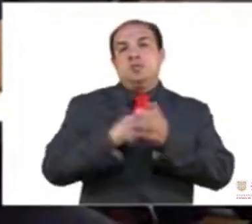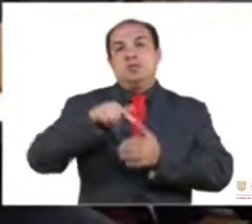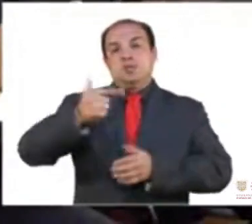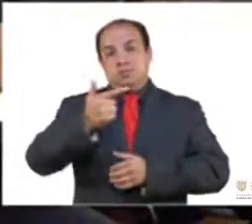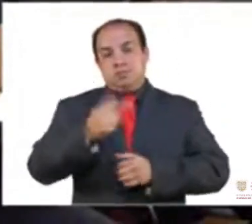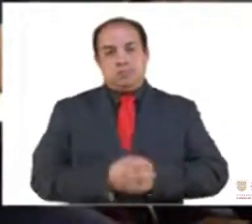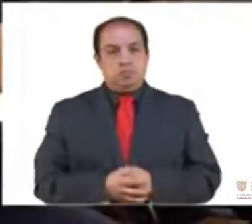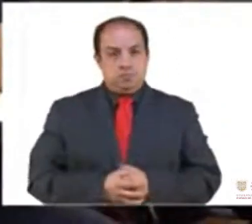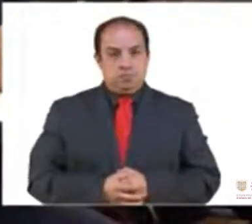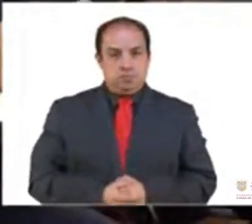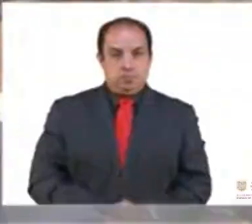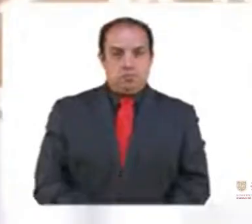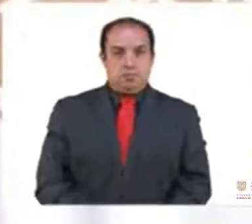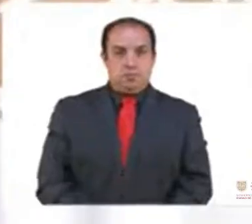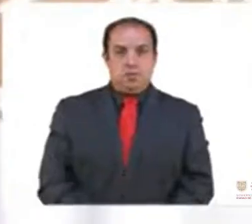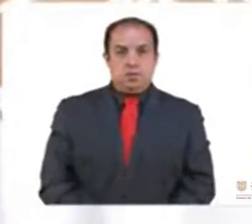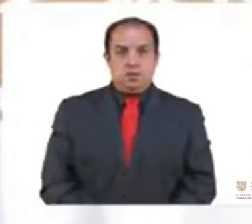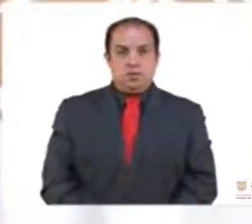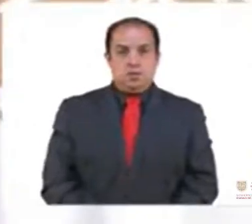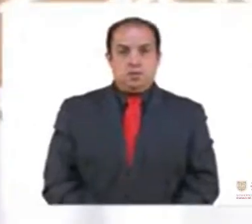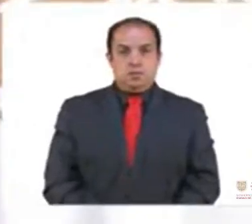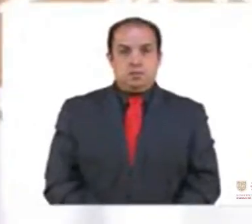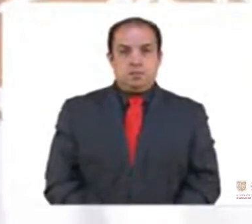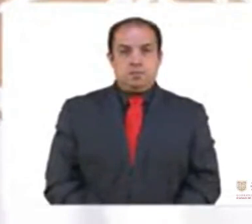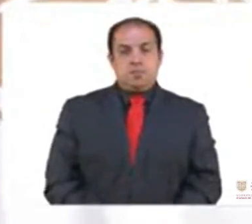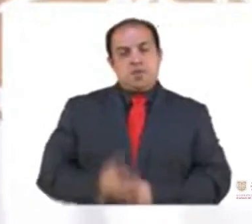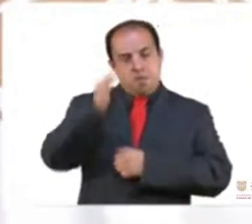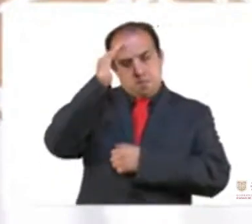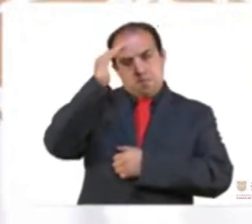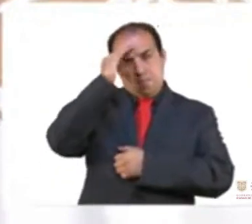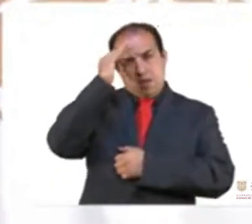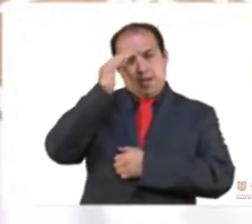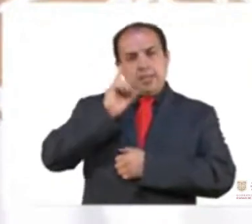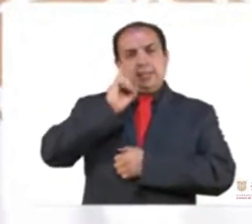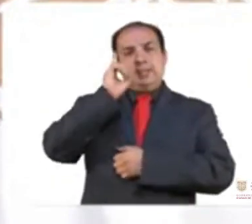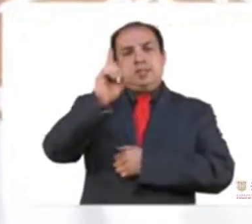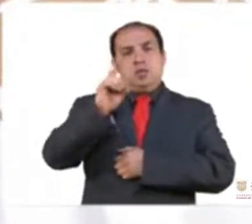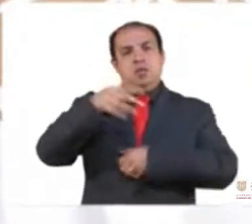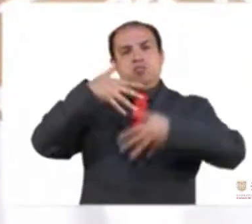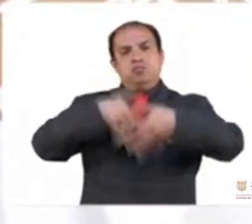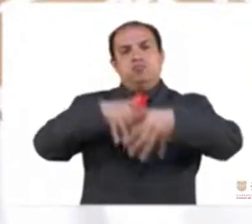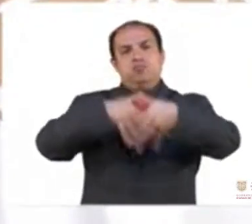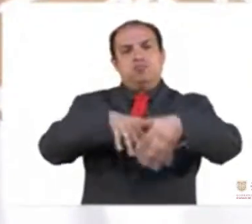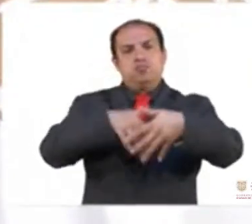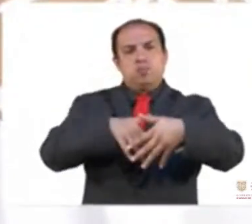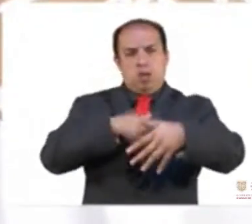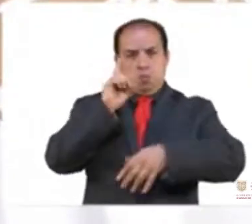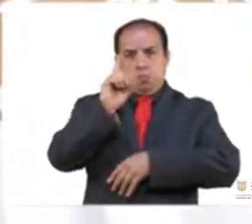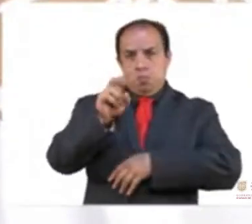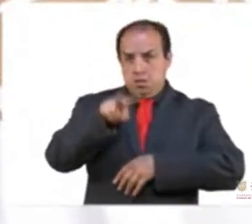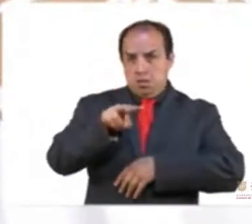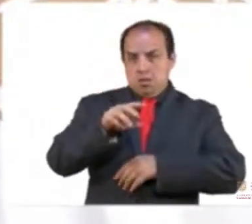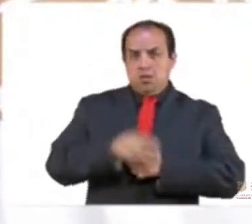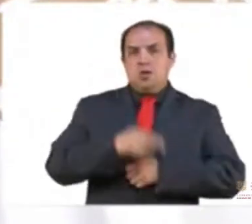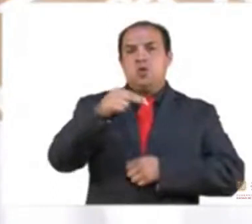Entonces, por eso yo digo que la marcha del domingo, es el domingo, ¿no? Domingo. Se llama